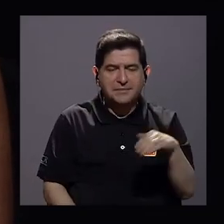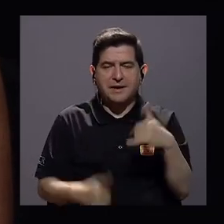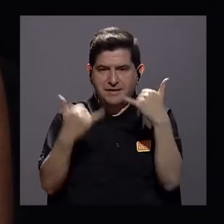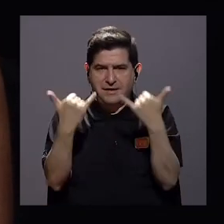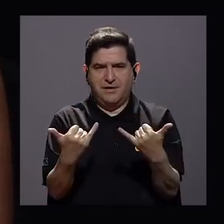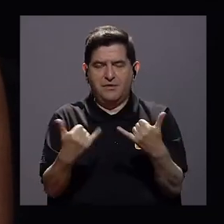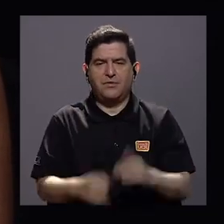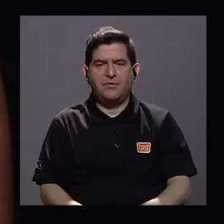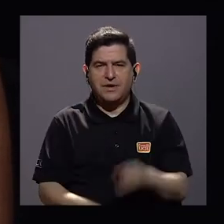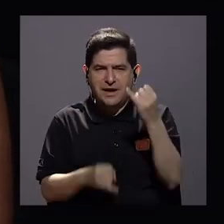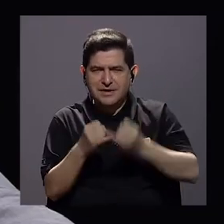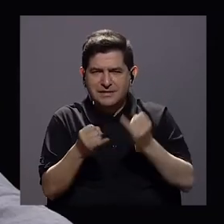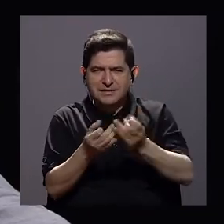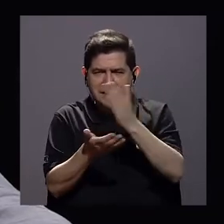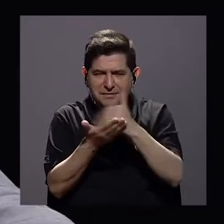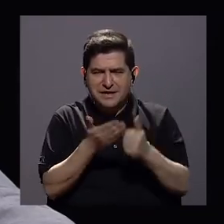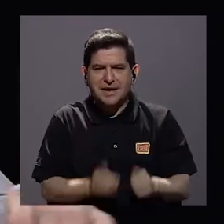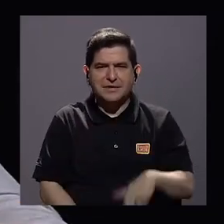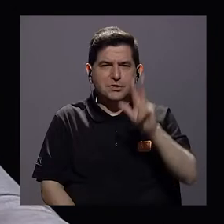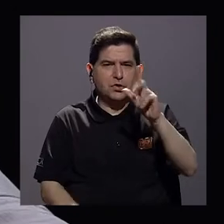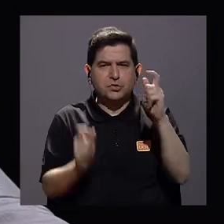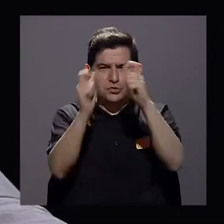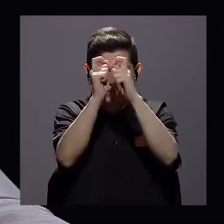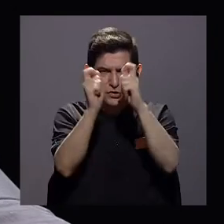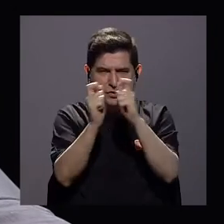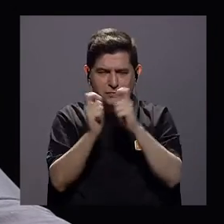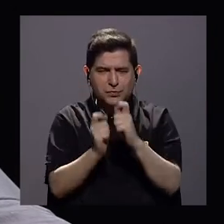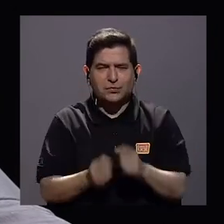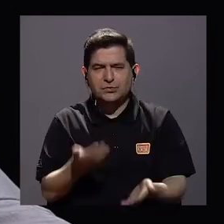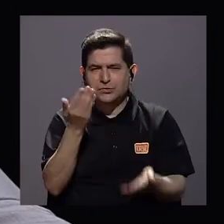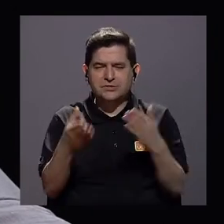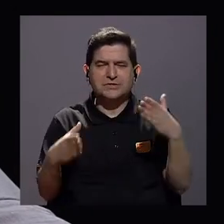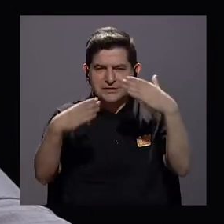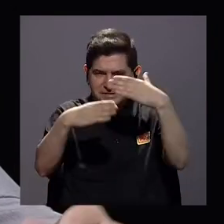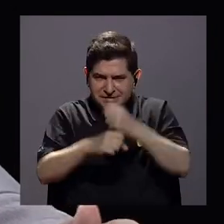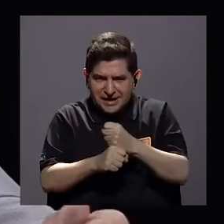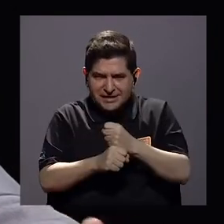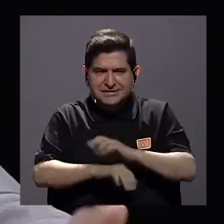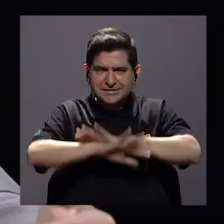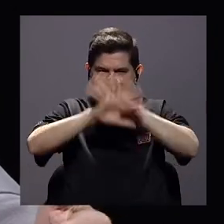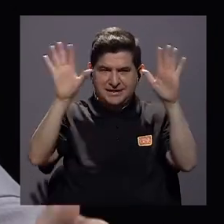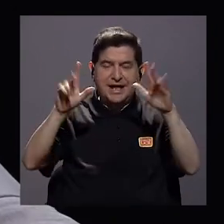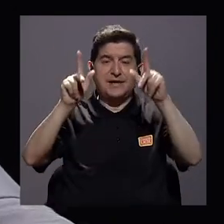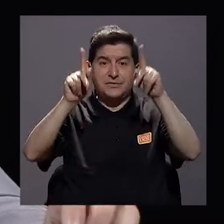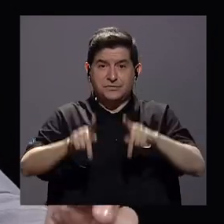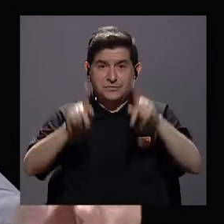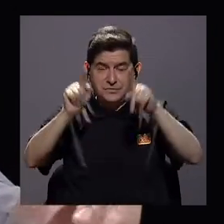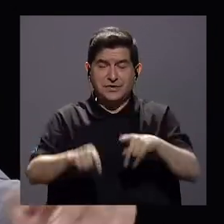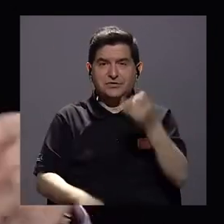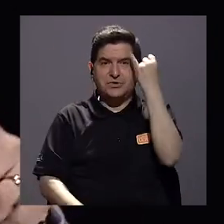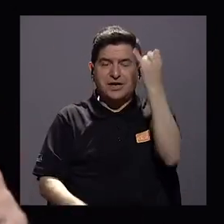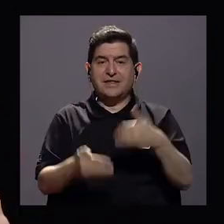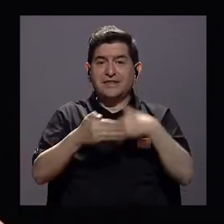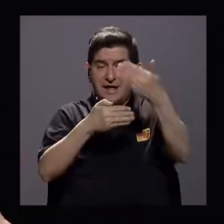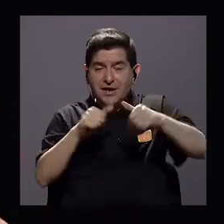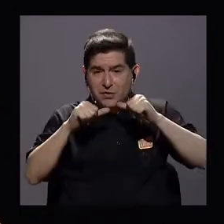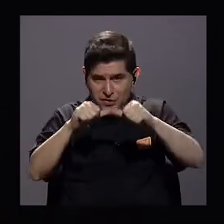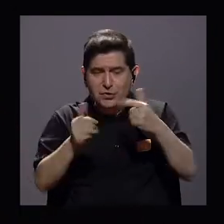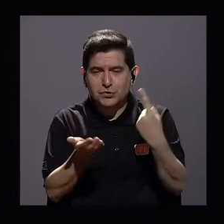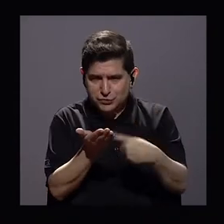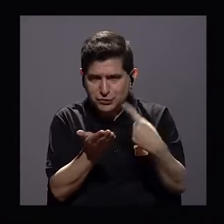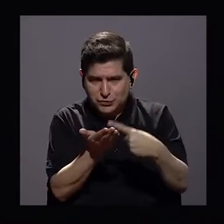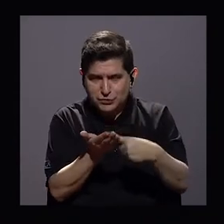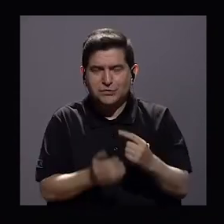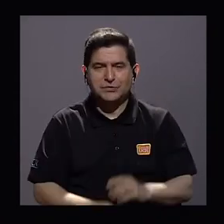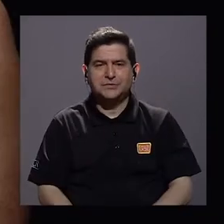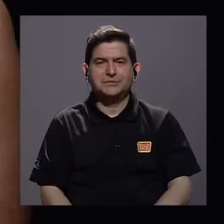este momento. Vamos cerrando bloque. Hágame esos tres puntos lo más claros posibles para que la audiencia le quede para el segundo. Perfecto. Hacer un